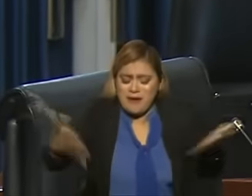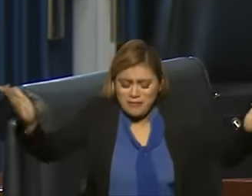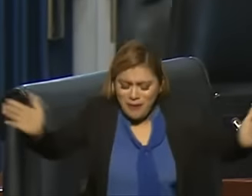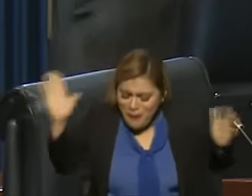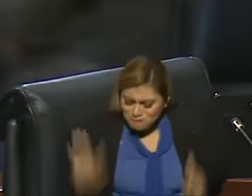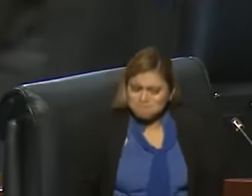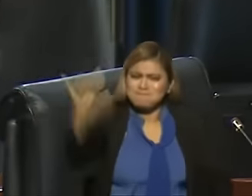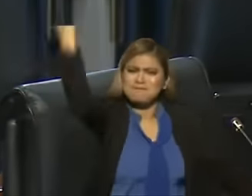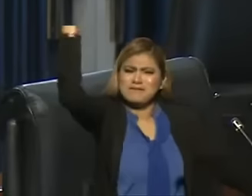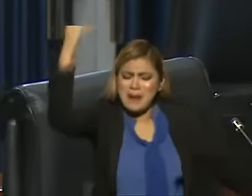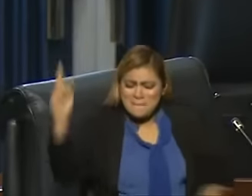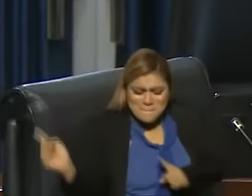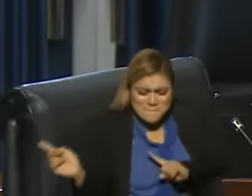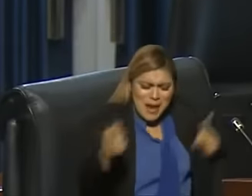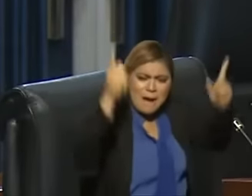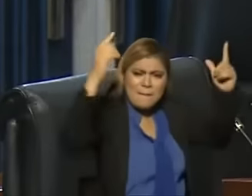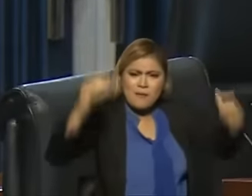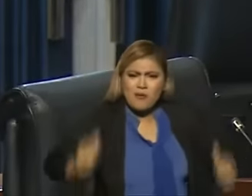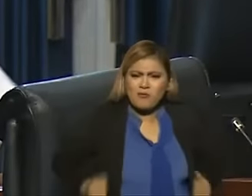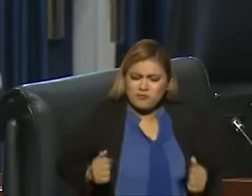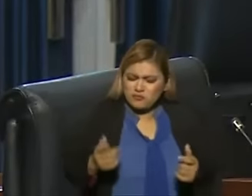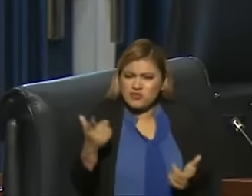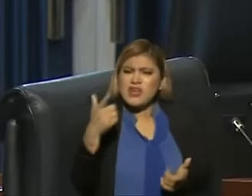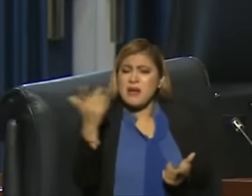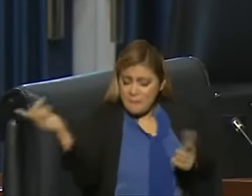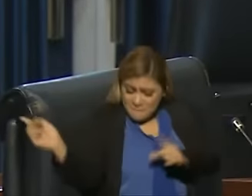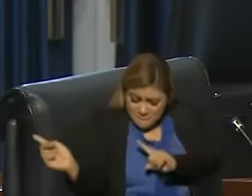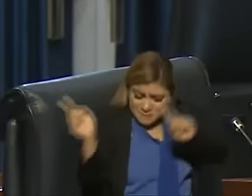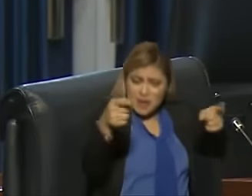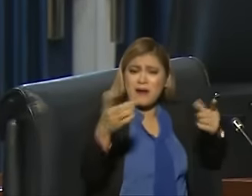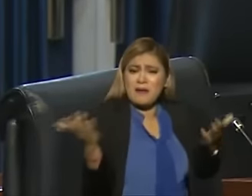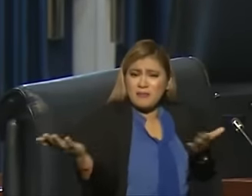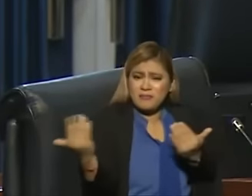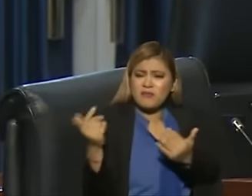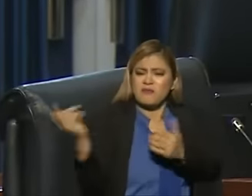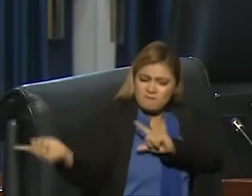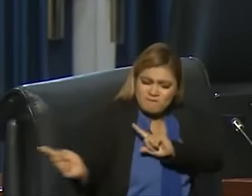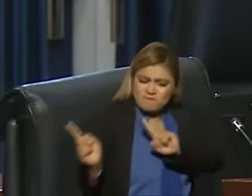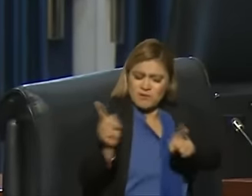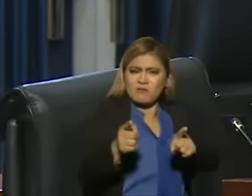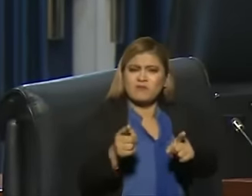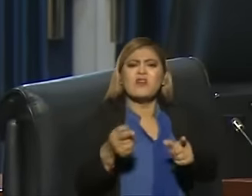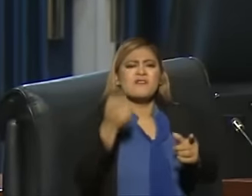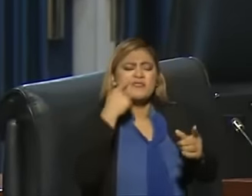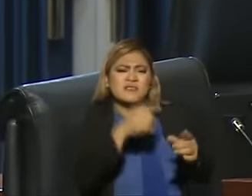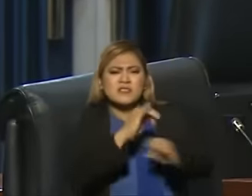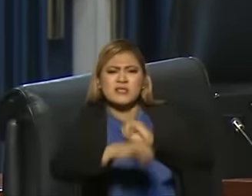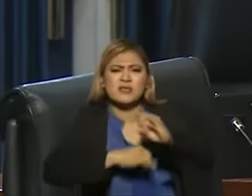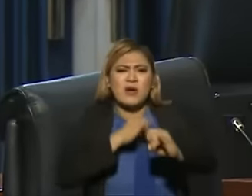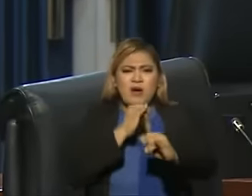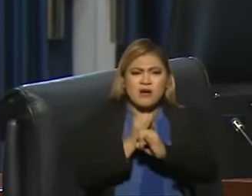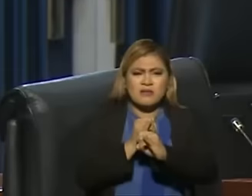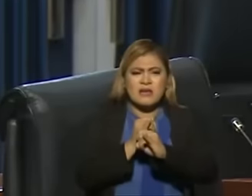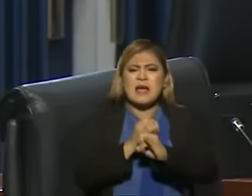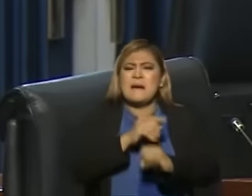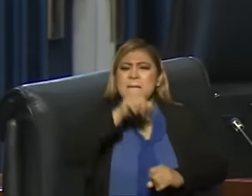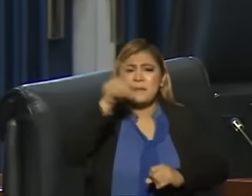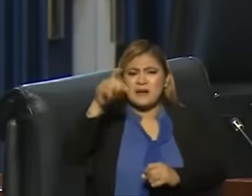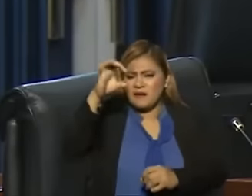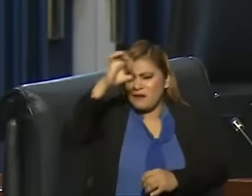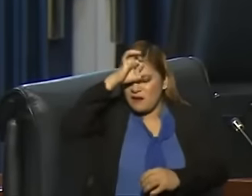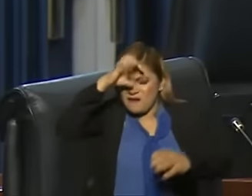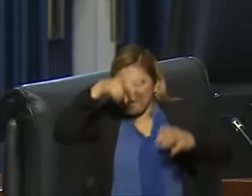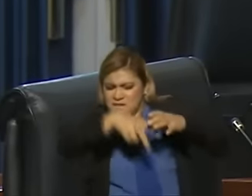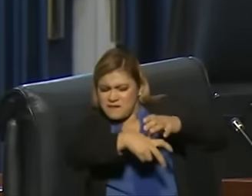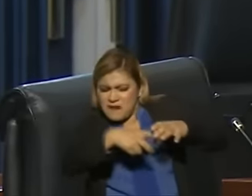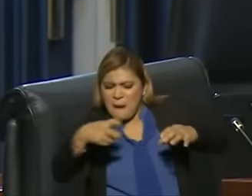Vamos a ponernos los pantalones. ¿Saben qué? Vámonos a un tribunal penal internacional y contrademandemos a Minera Panamá